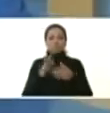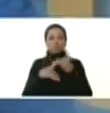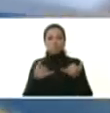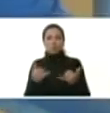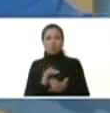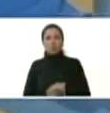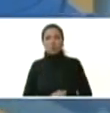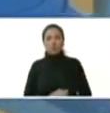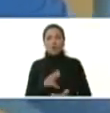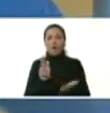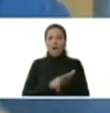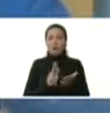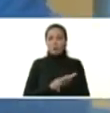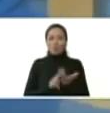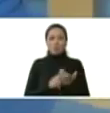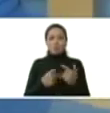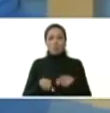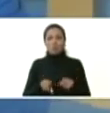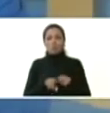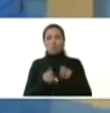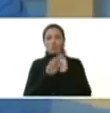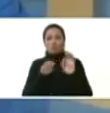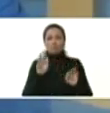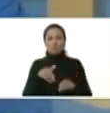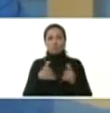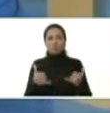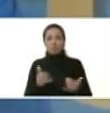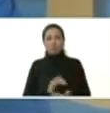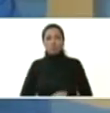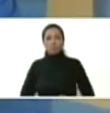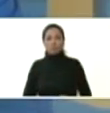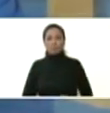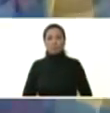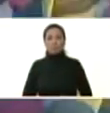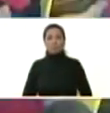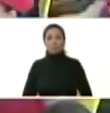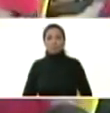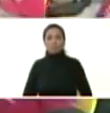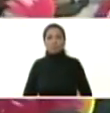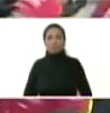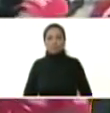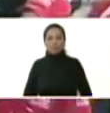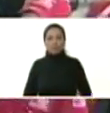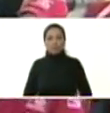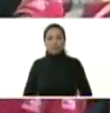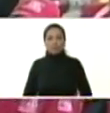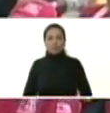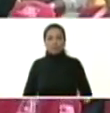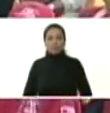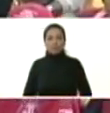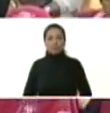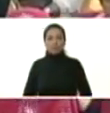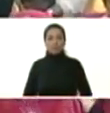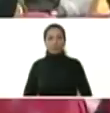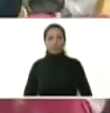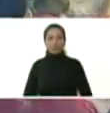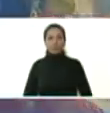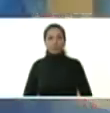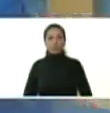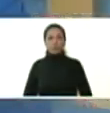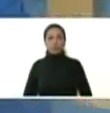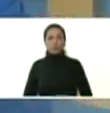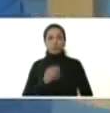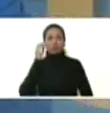petro. Aprobado. Cúmplase. También me proponen aquí, se somete a